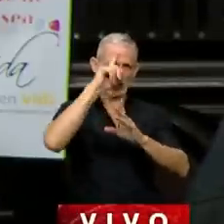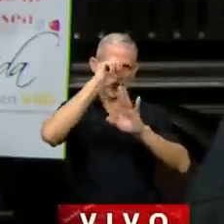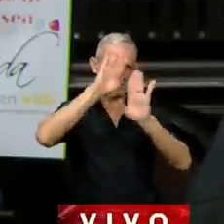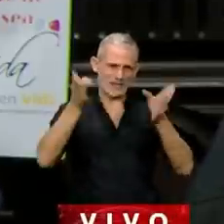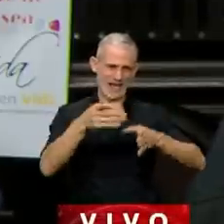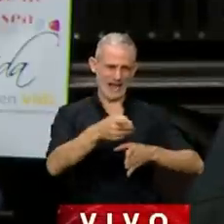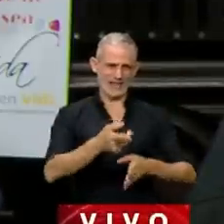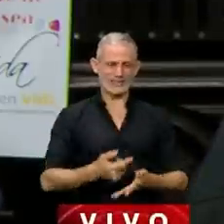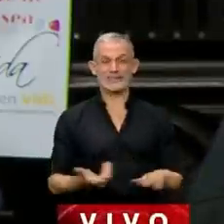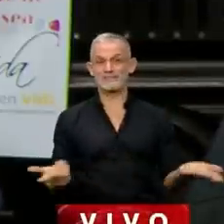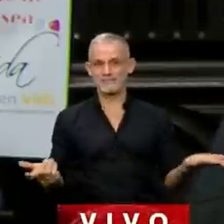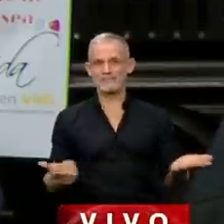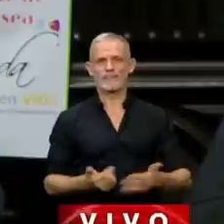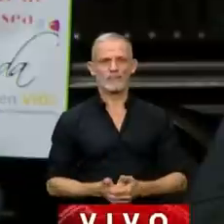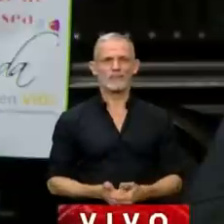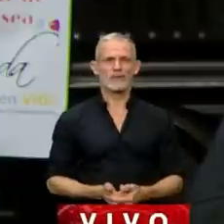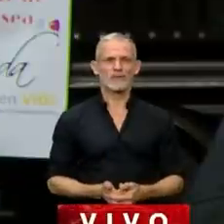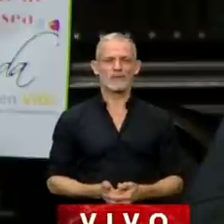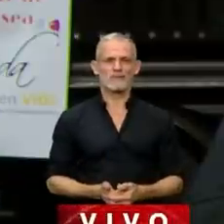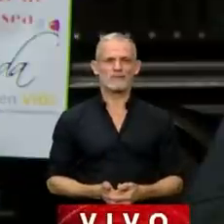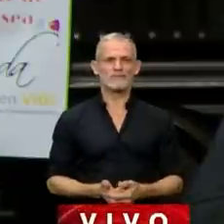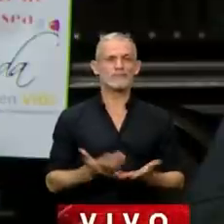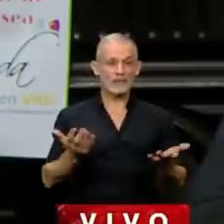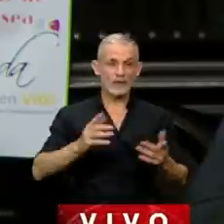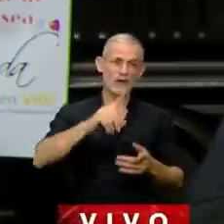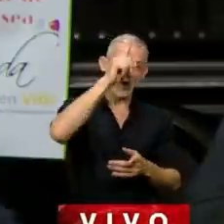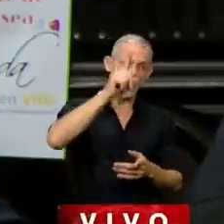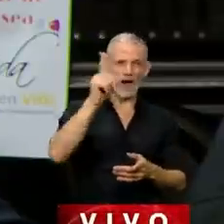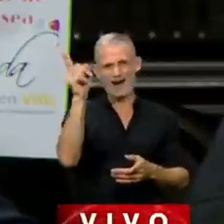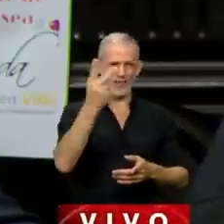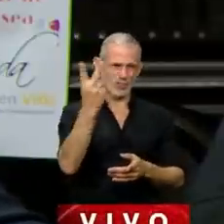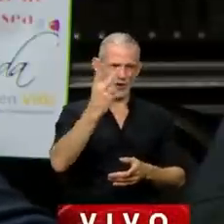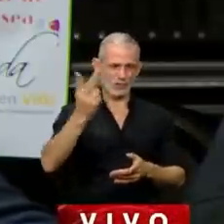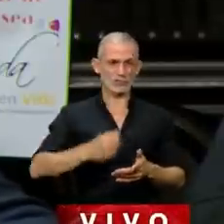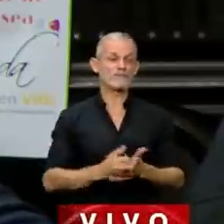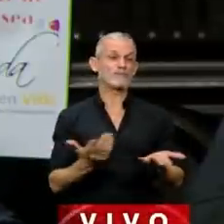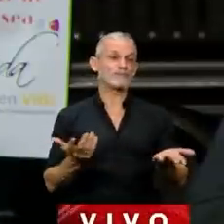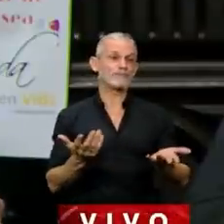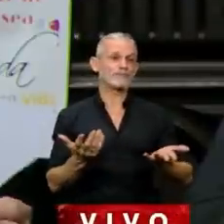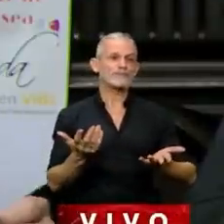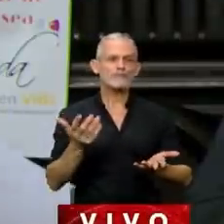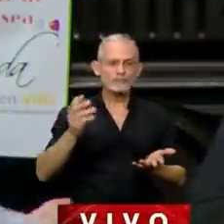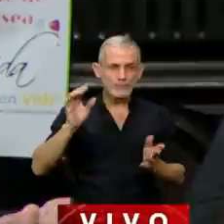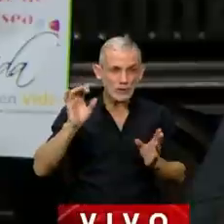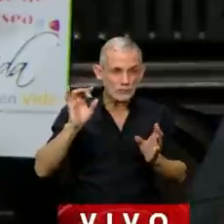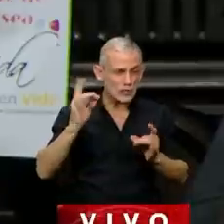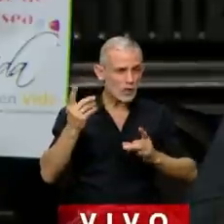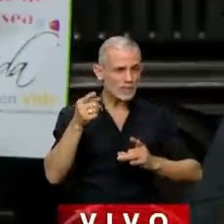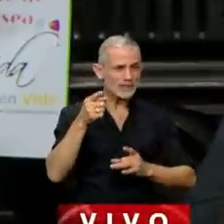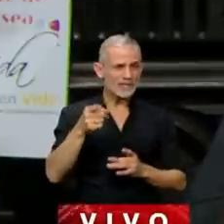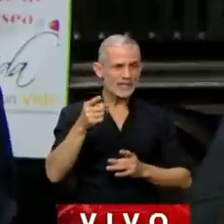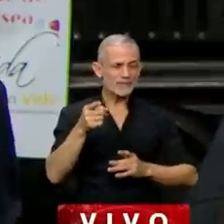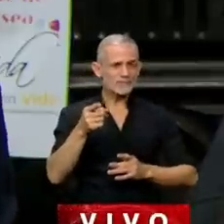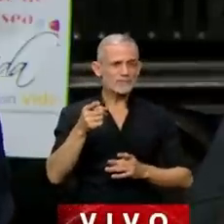enfermeros y enfermeras, que tiene el NOA y el NEA. No solamente en lo que tiene que ver con